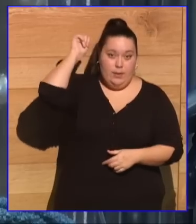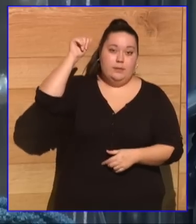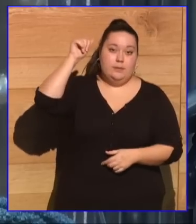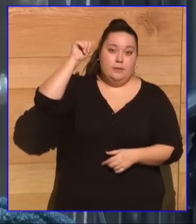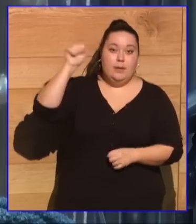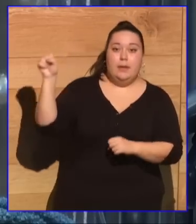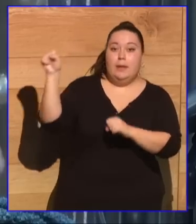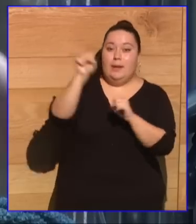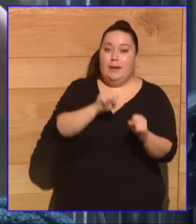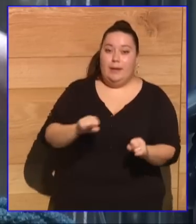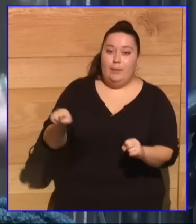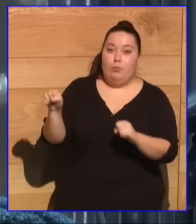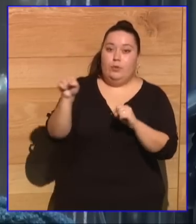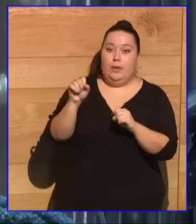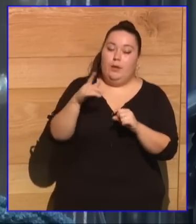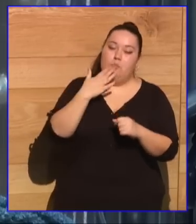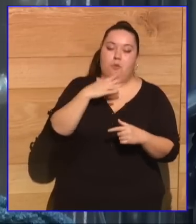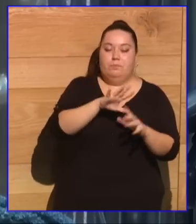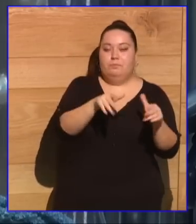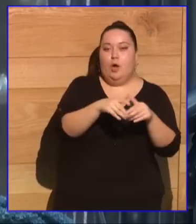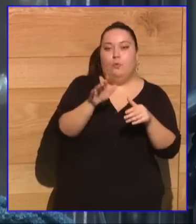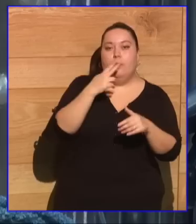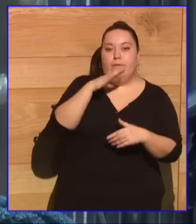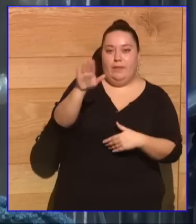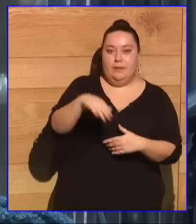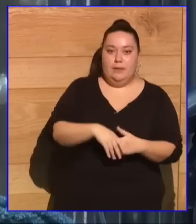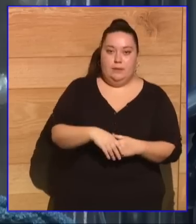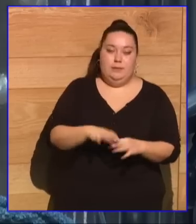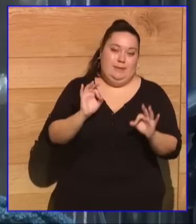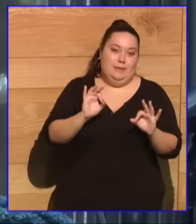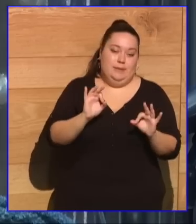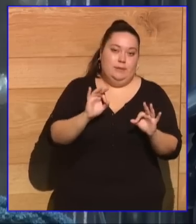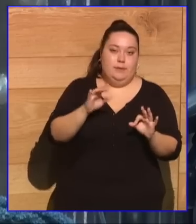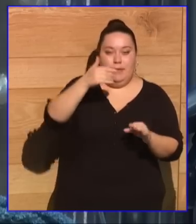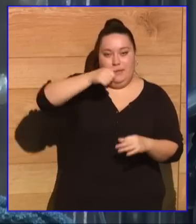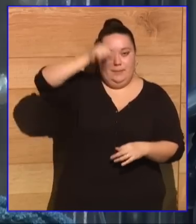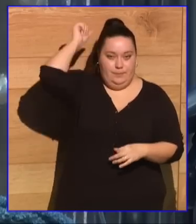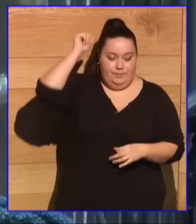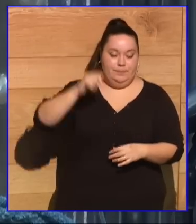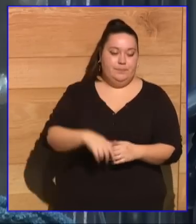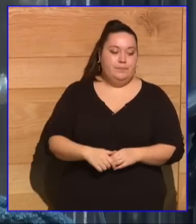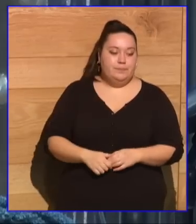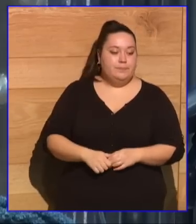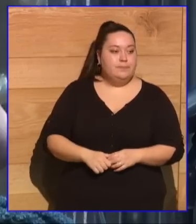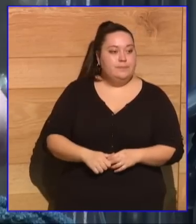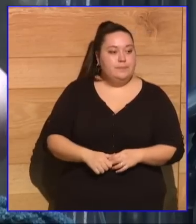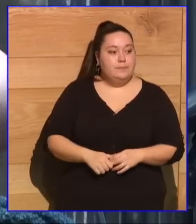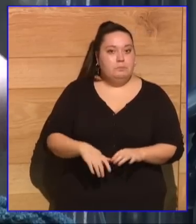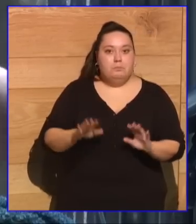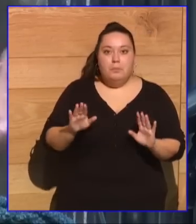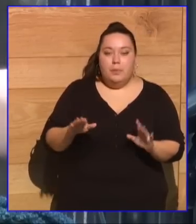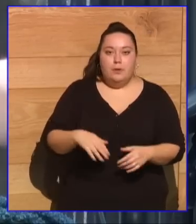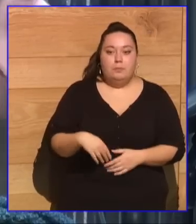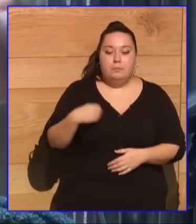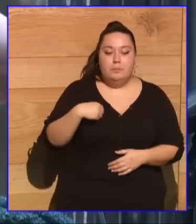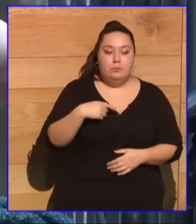a esta fase de fascista de nuestro... Sí, los skinheads. Los skinheads estos. Pero en lugar de hacer lo que haría